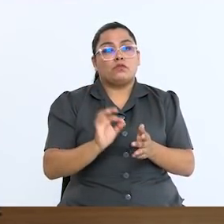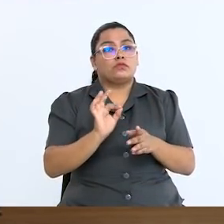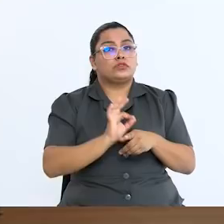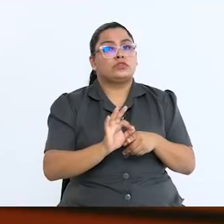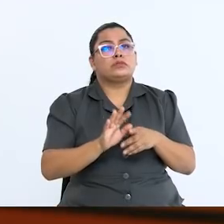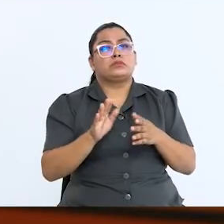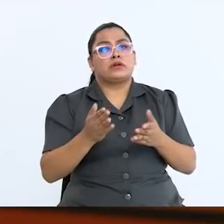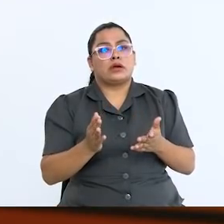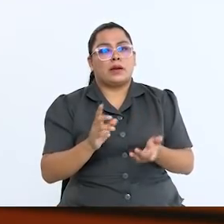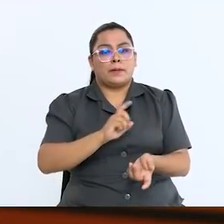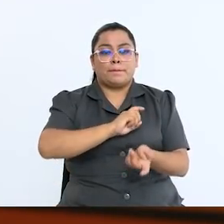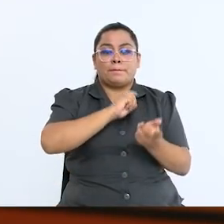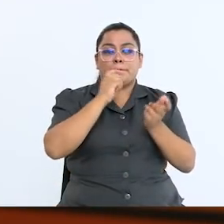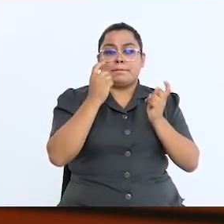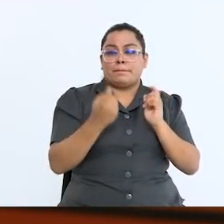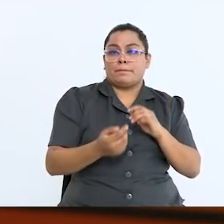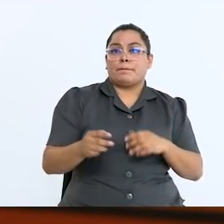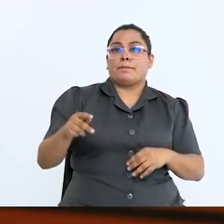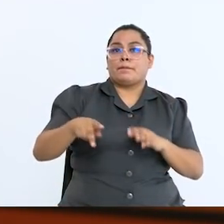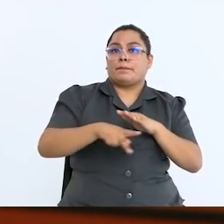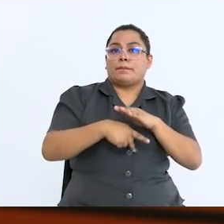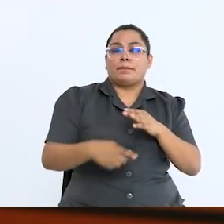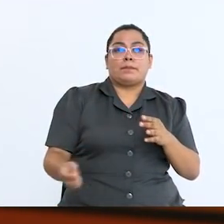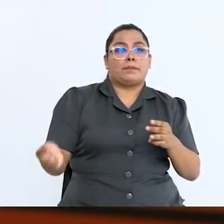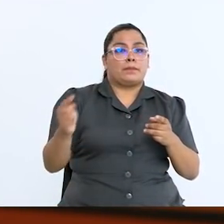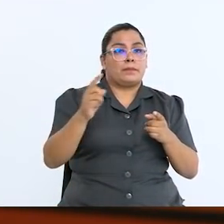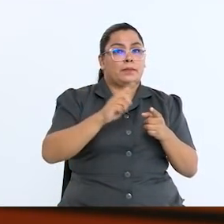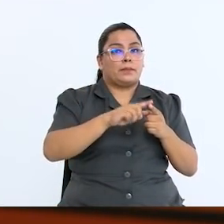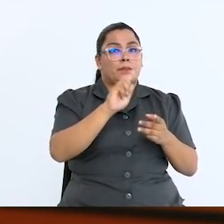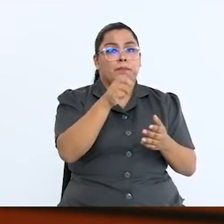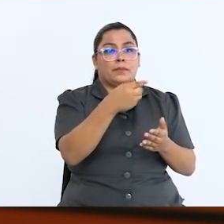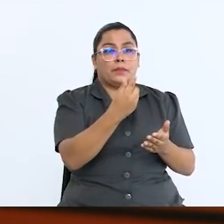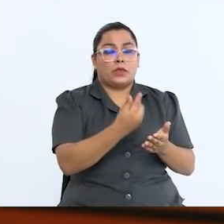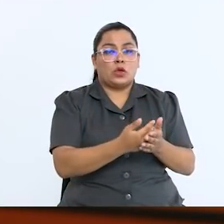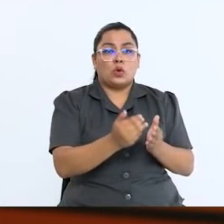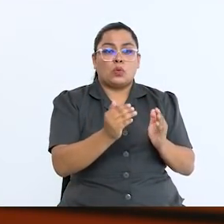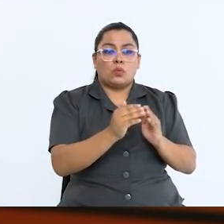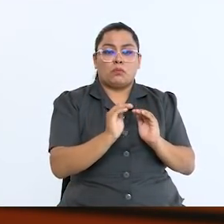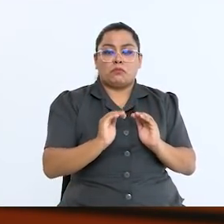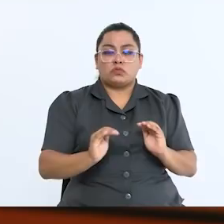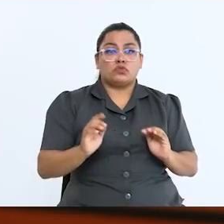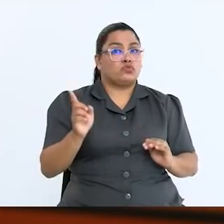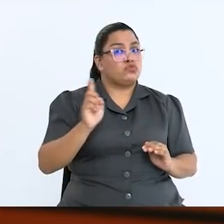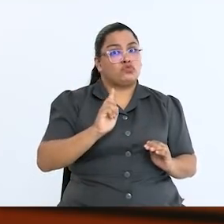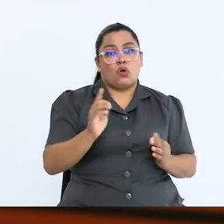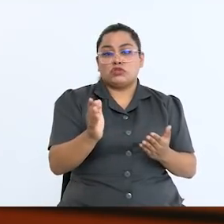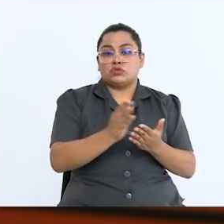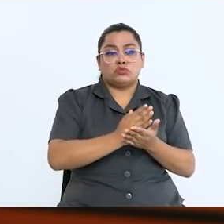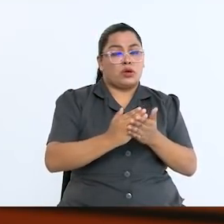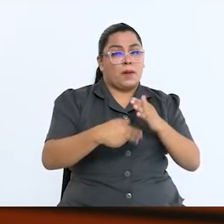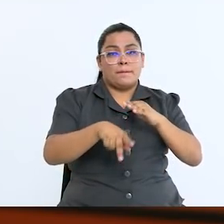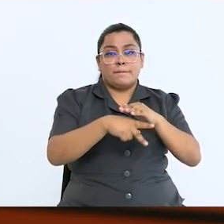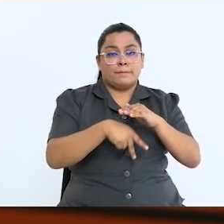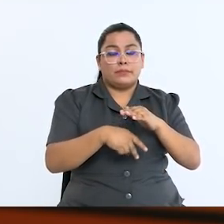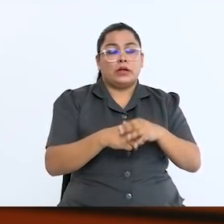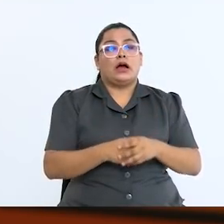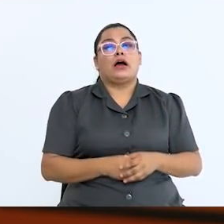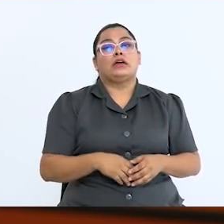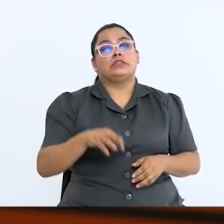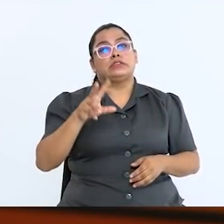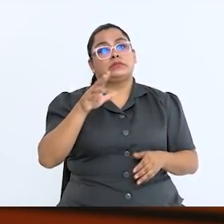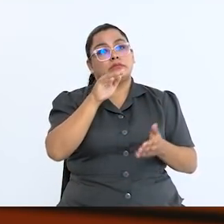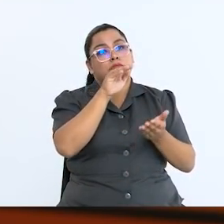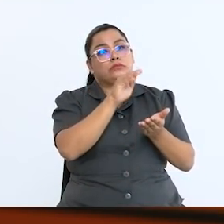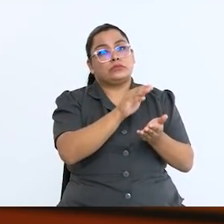grado sirven para hacer la transición de la parvularia a primer grado, inclusive para aquellos niños que no fueron a la parvularia, en